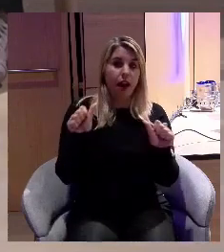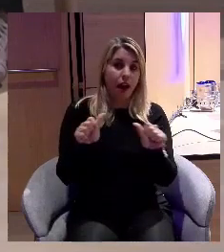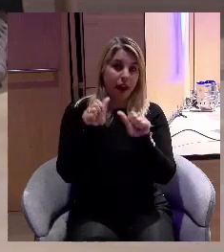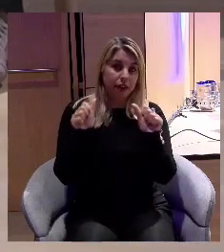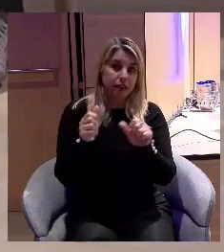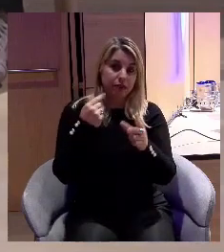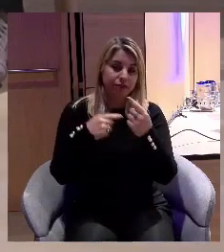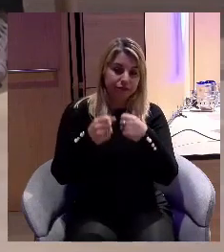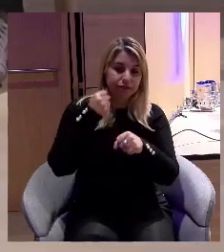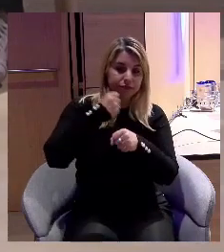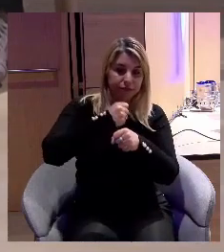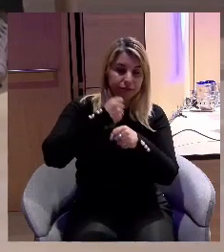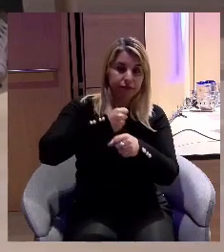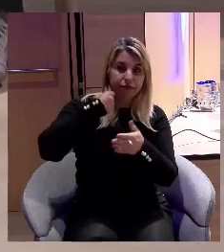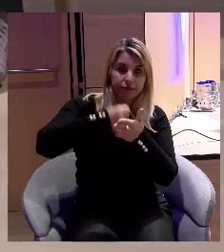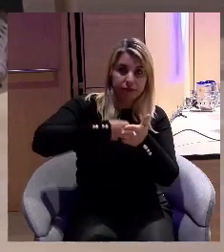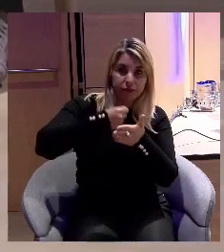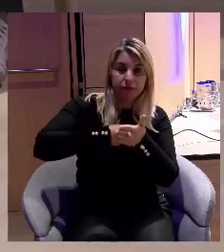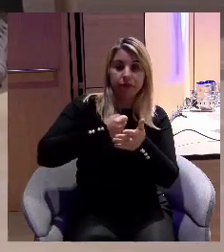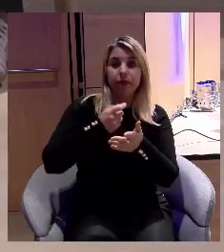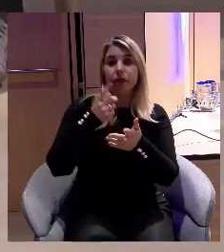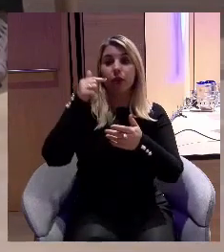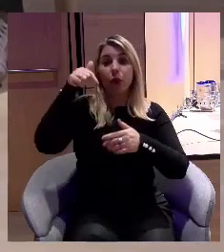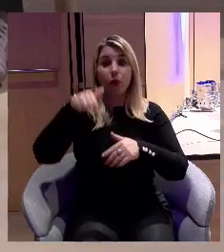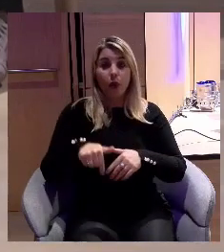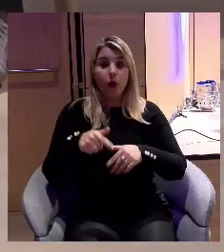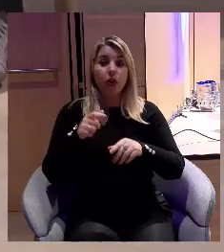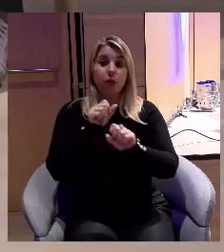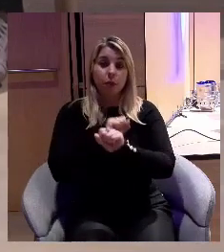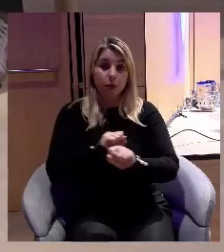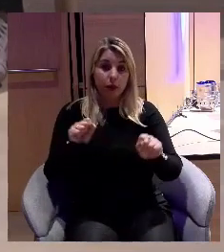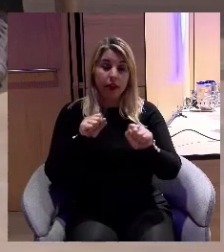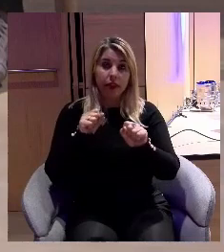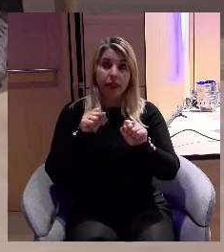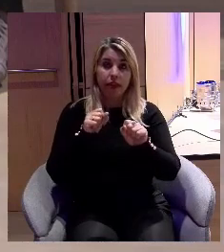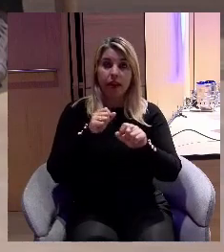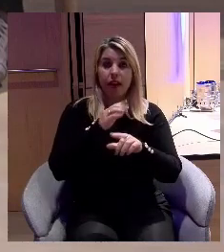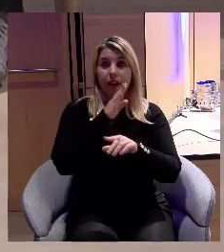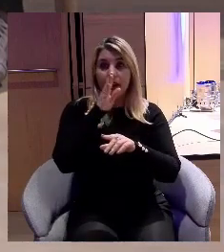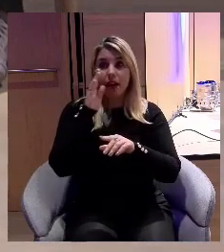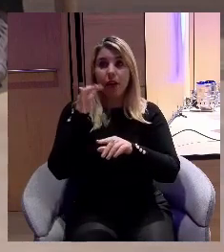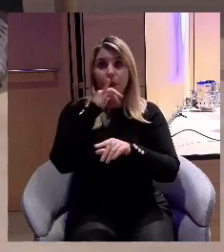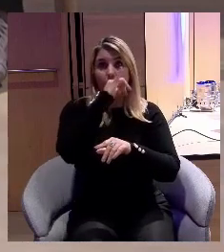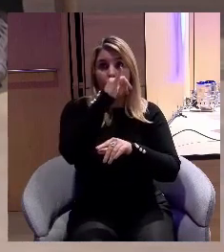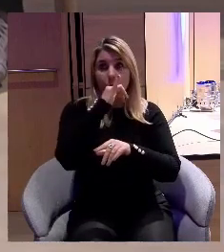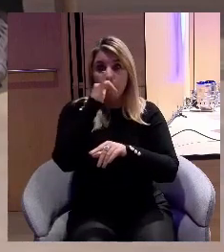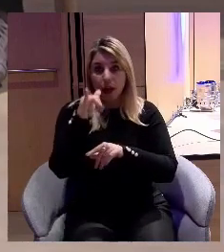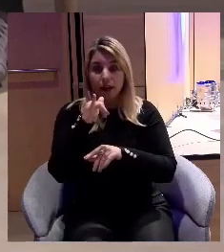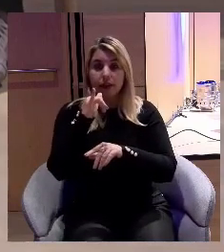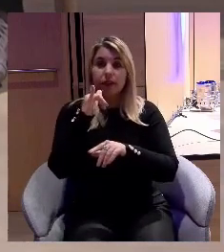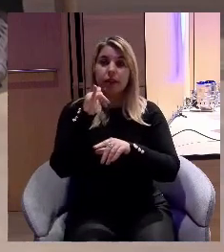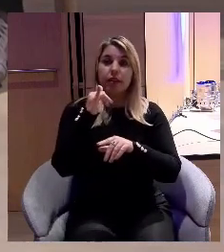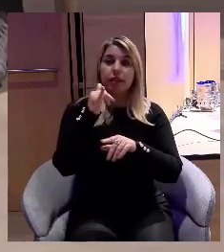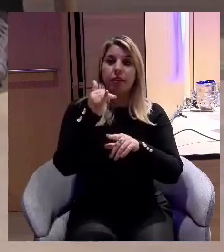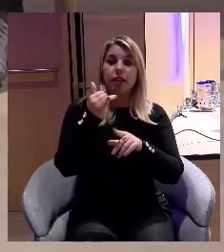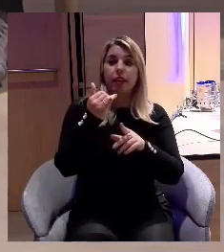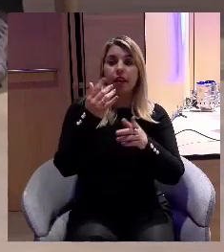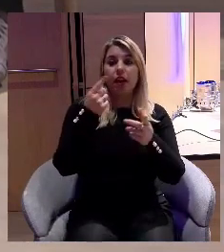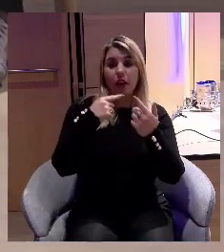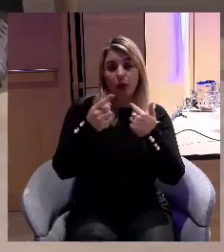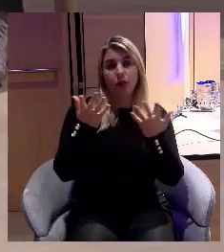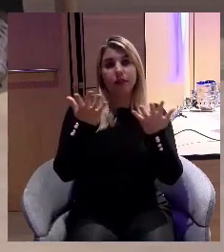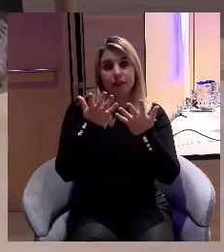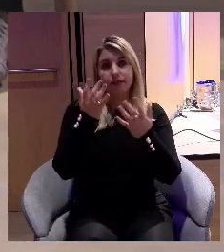trabajado incansablemente, sobre todo para hoy lograr salir y contarles a ustedes la primicia de que tenemos este